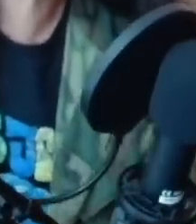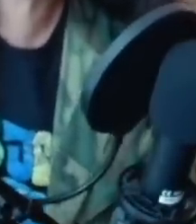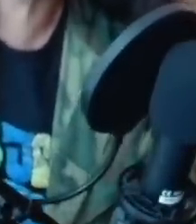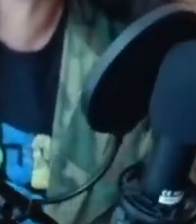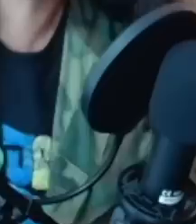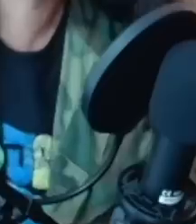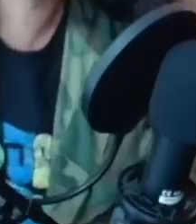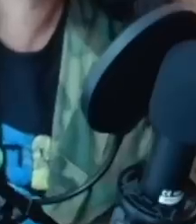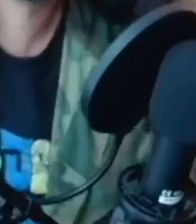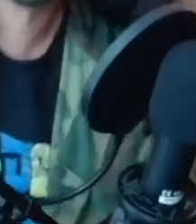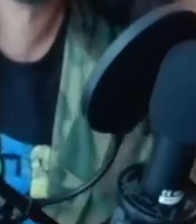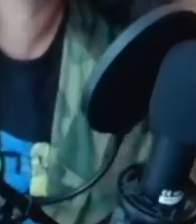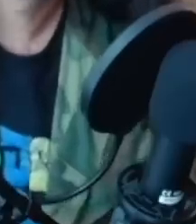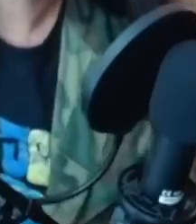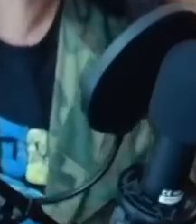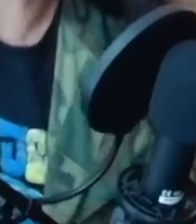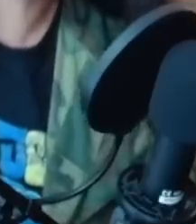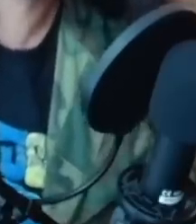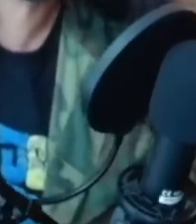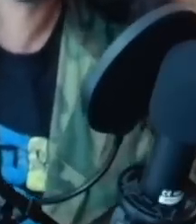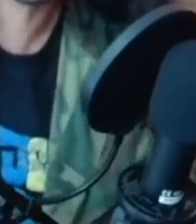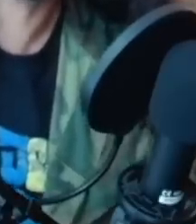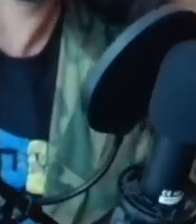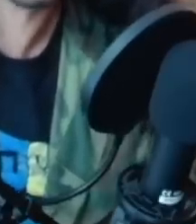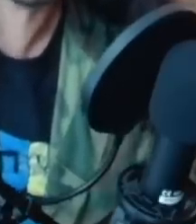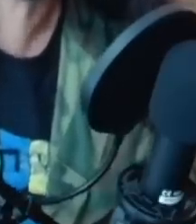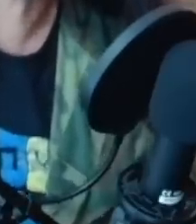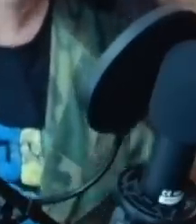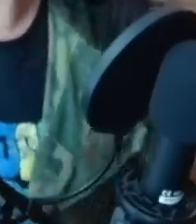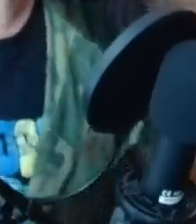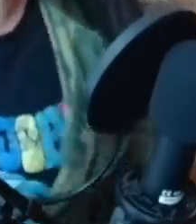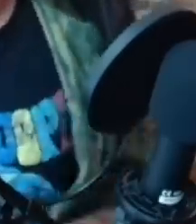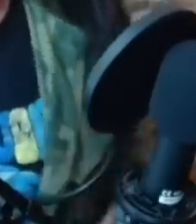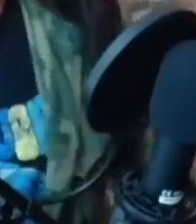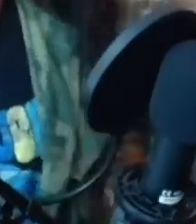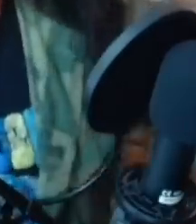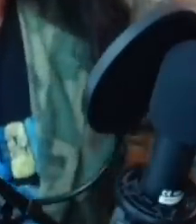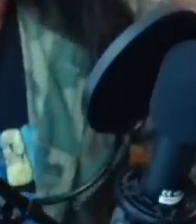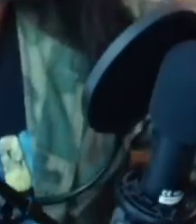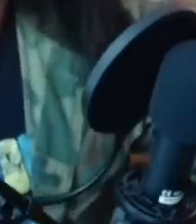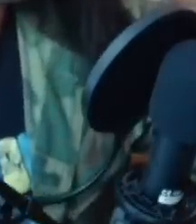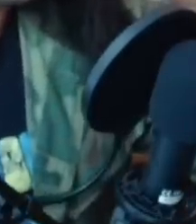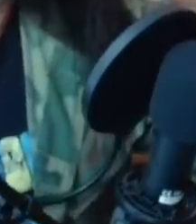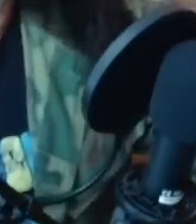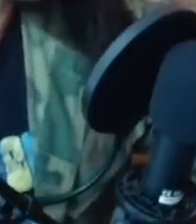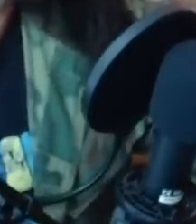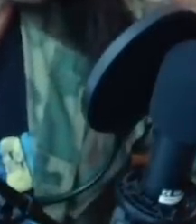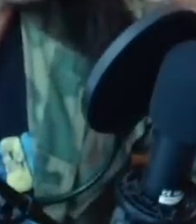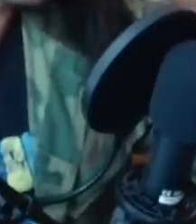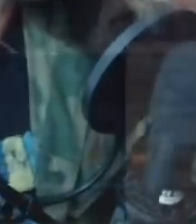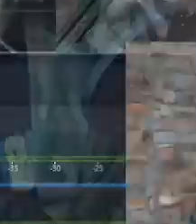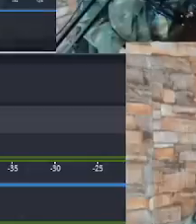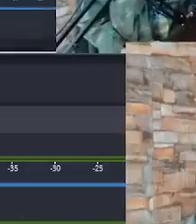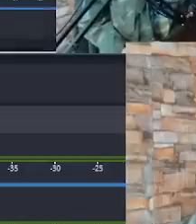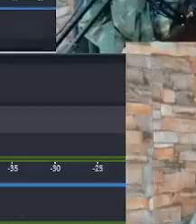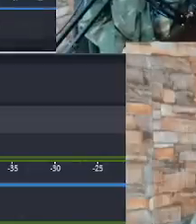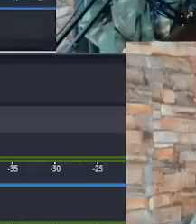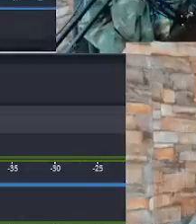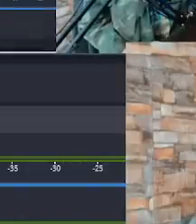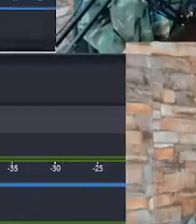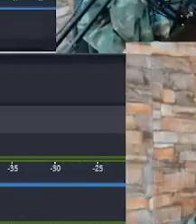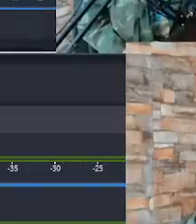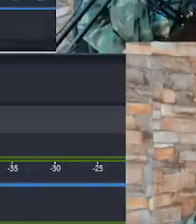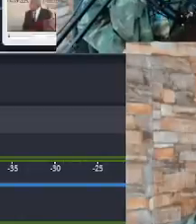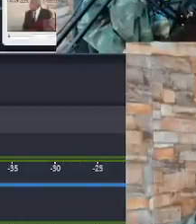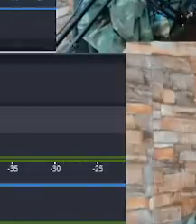Par de ancianos, par de vejetes, seguro ahí ya olía neftalina. Compatriotas, López Obrador en la meganera puso un